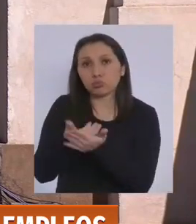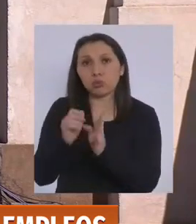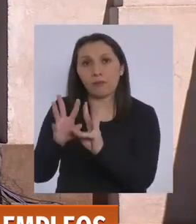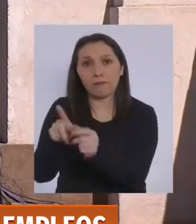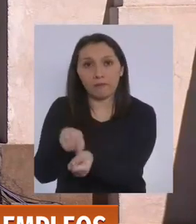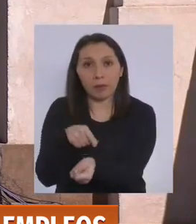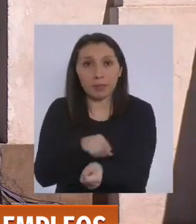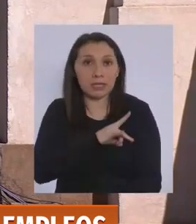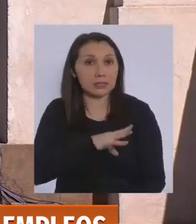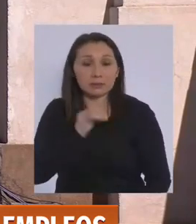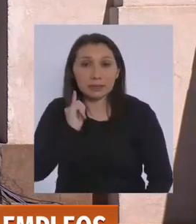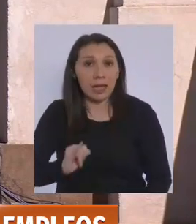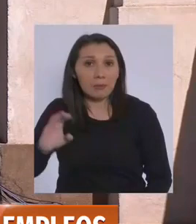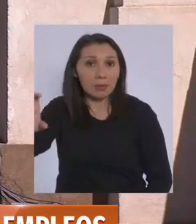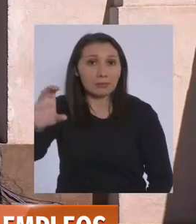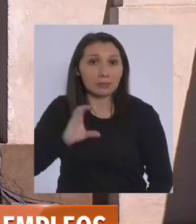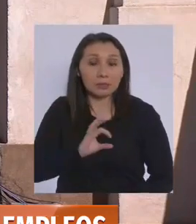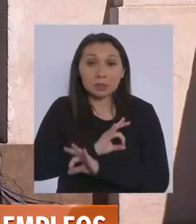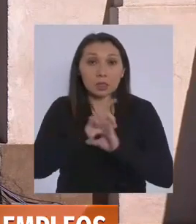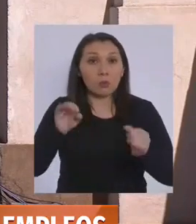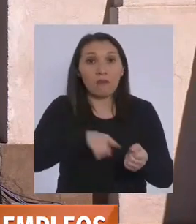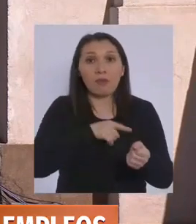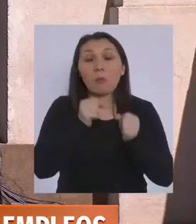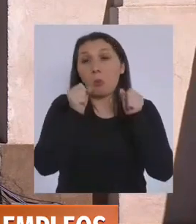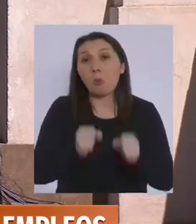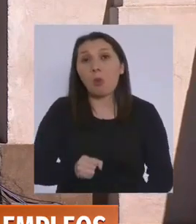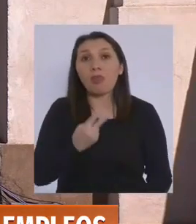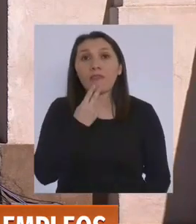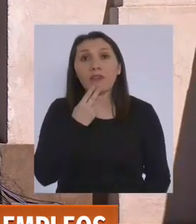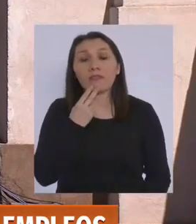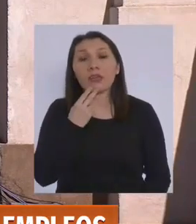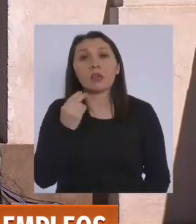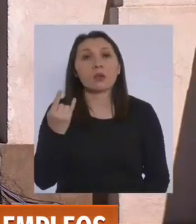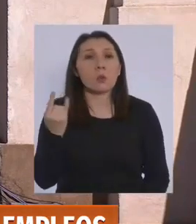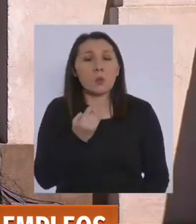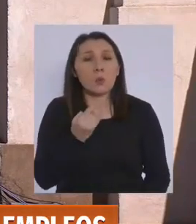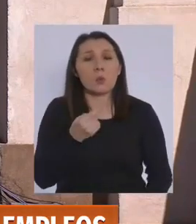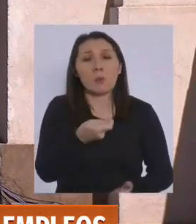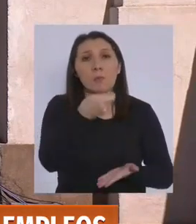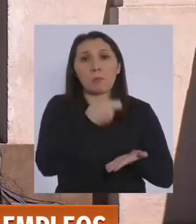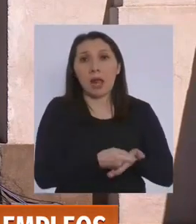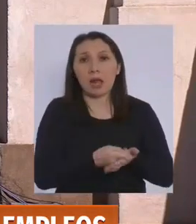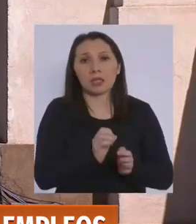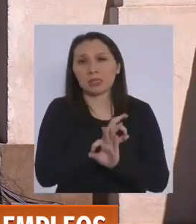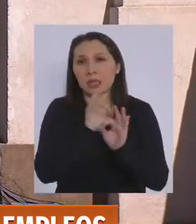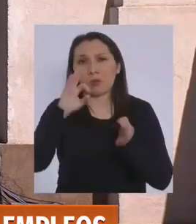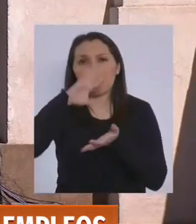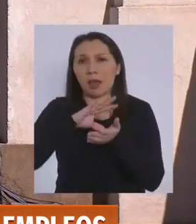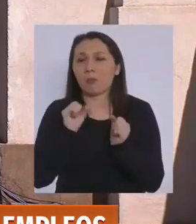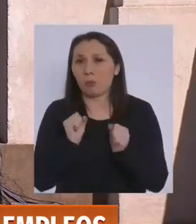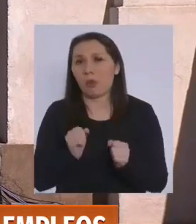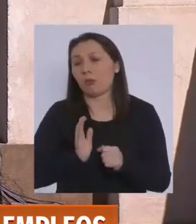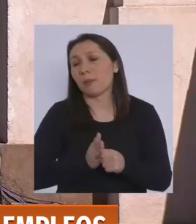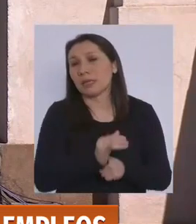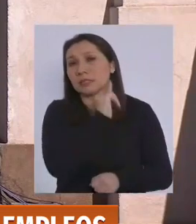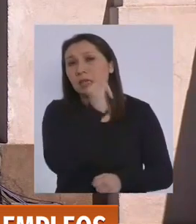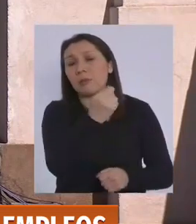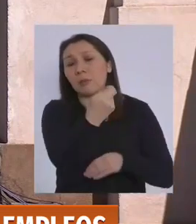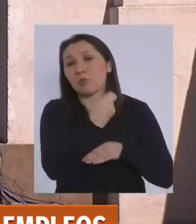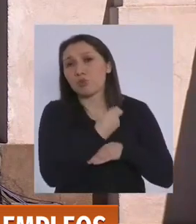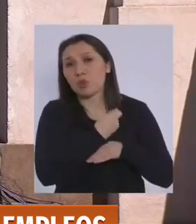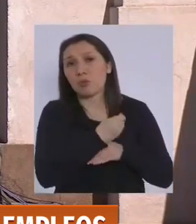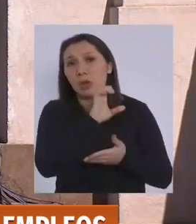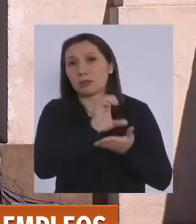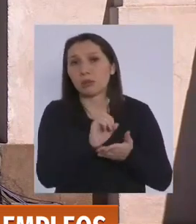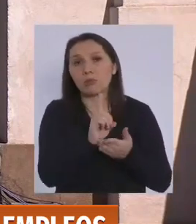familias chilenas. Ninguna familia chilena puede vivir de ingresos de emergencia y ningún país puede vivir de ingresos de emergencia. Entonces hay que ir